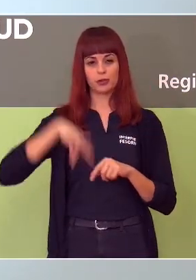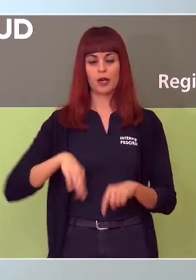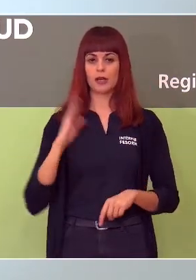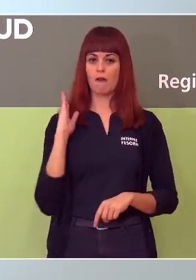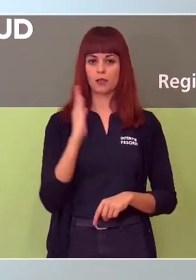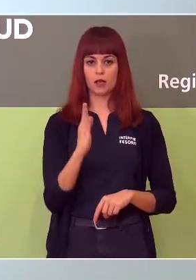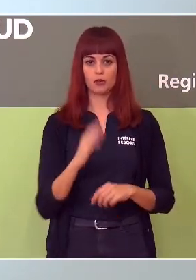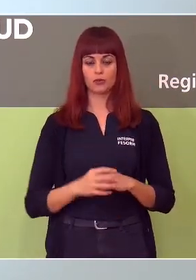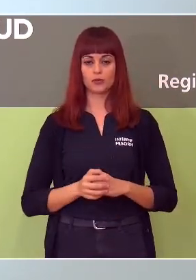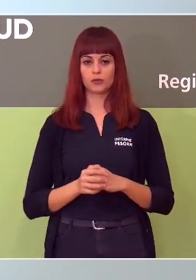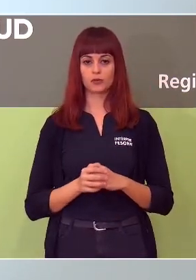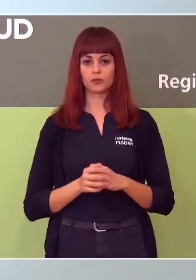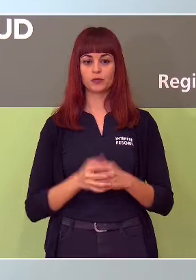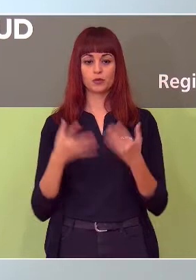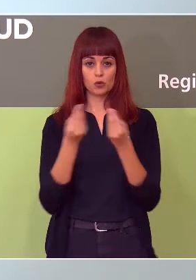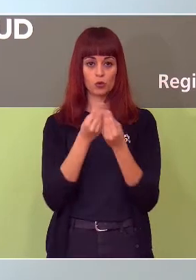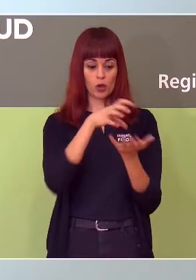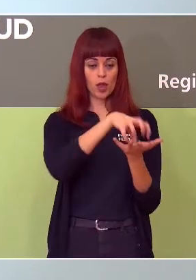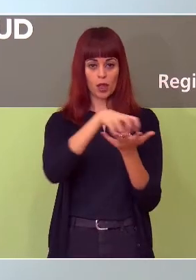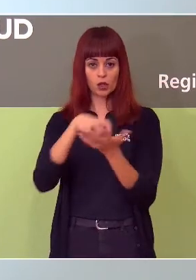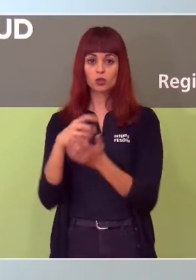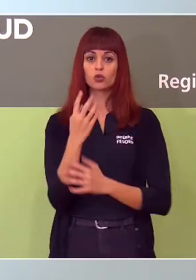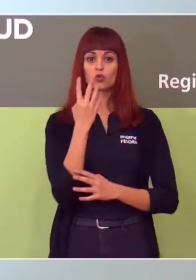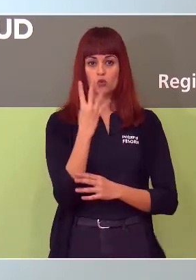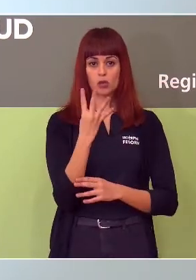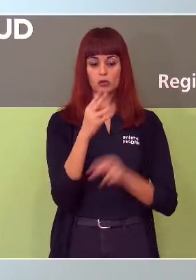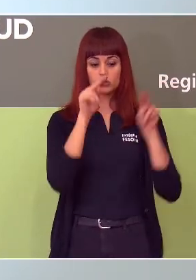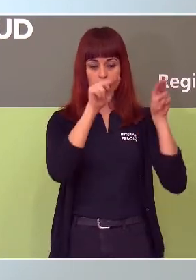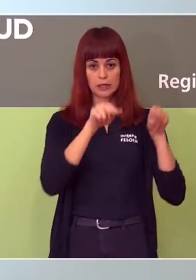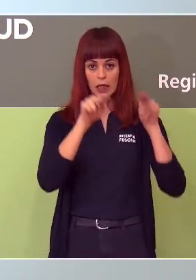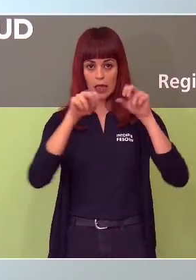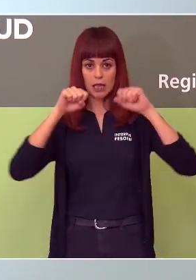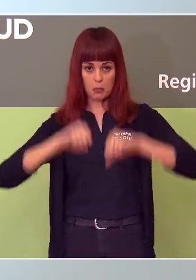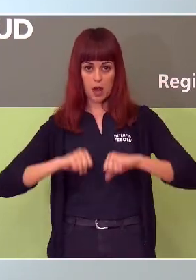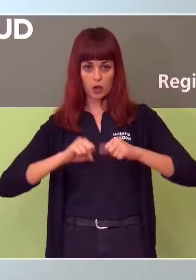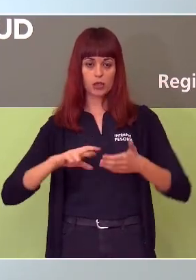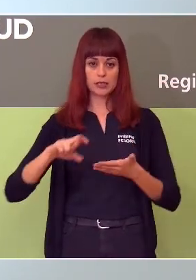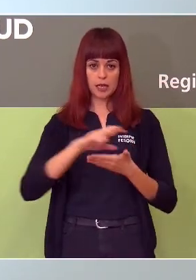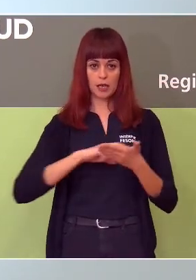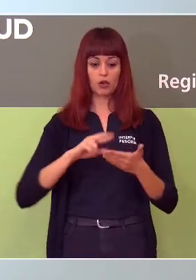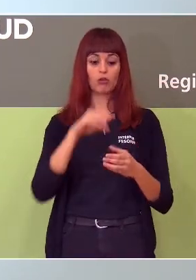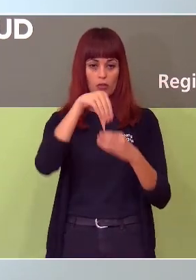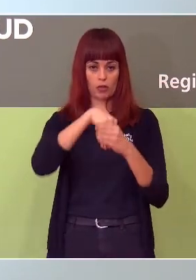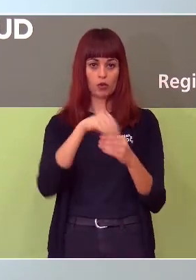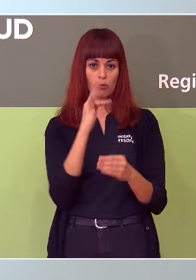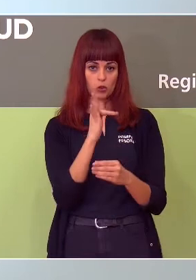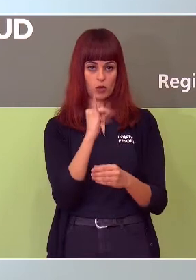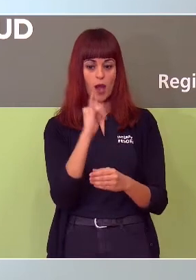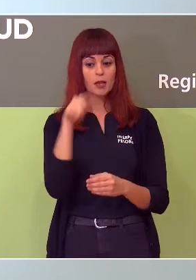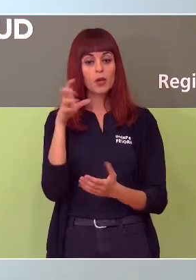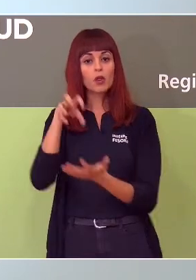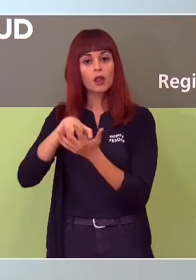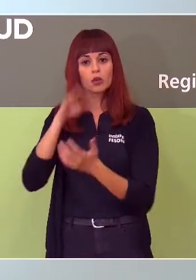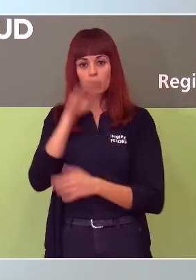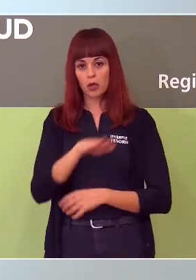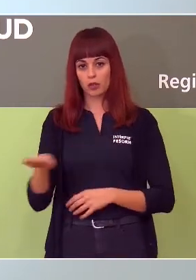afectados. Y en cuanto al número de centros, siguen siendo 4 las residencias de mayores en la región con residentes declarados y un centro de